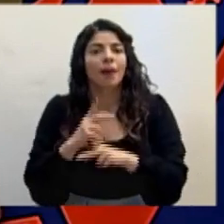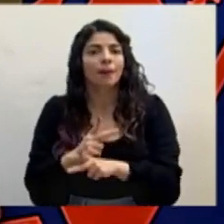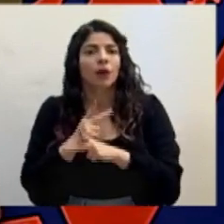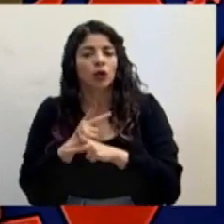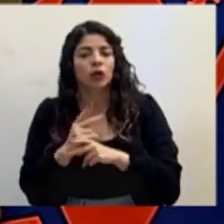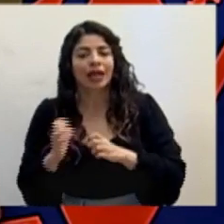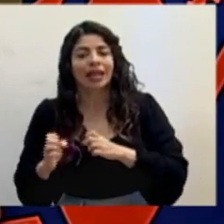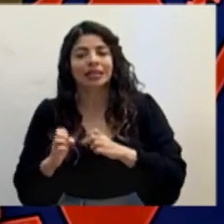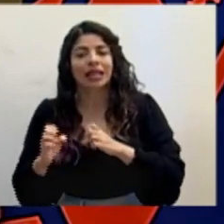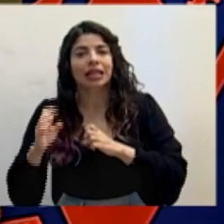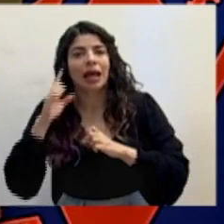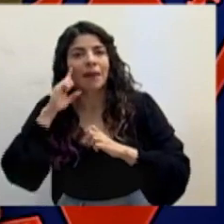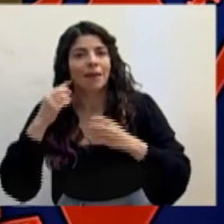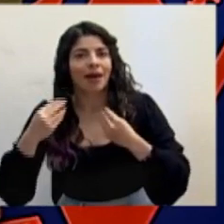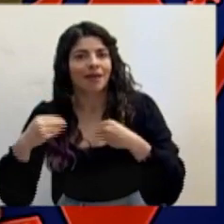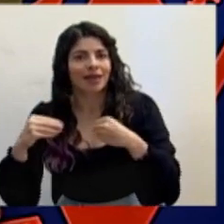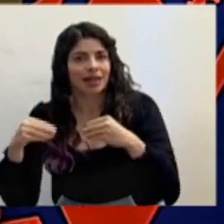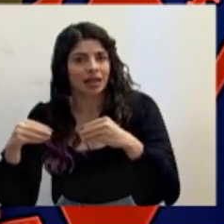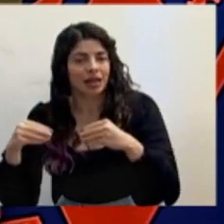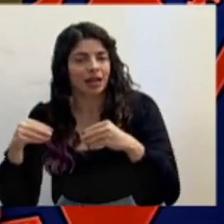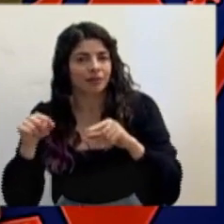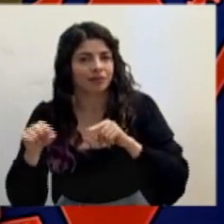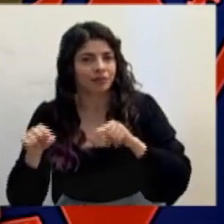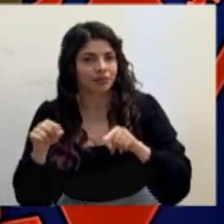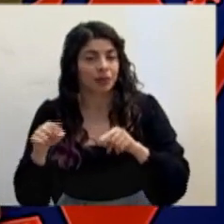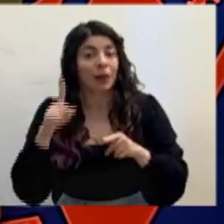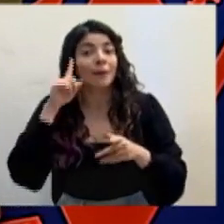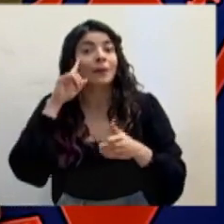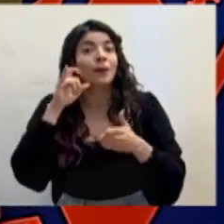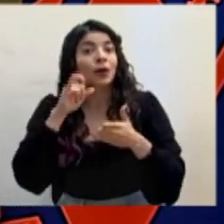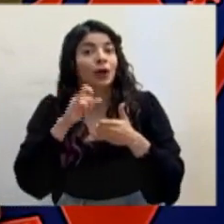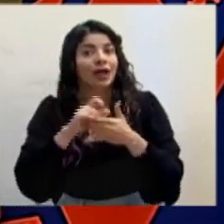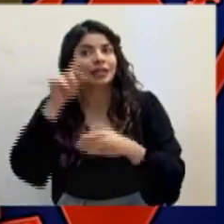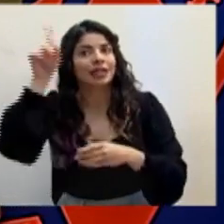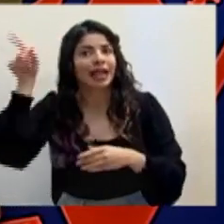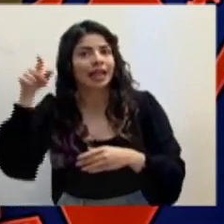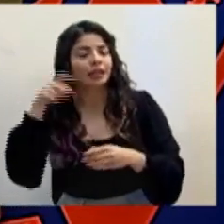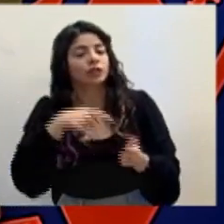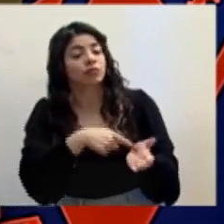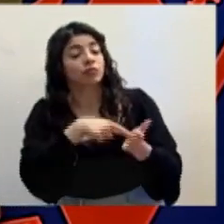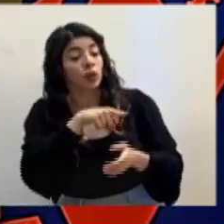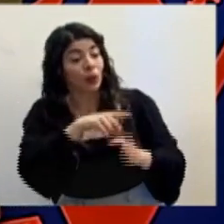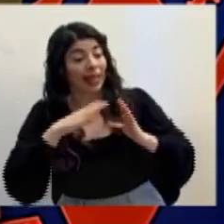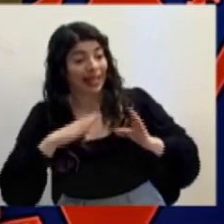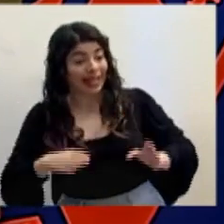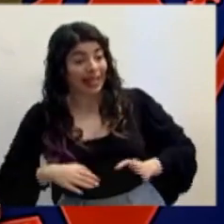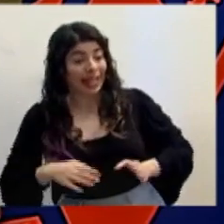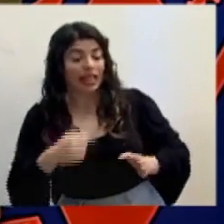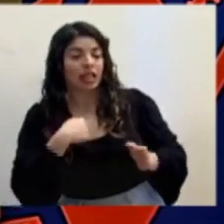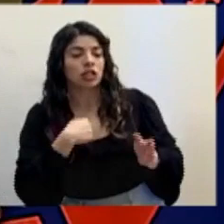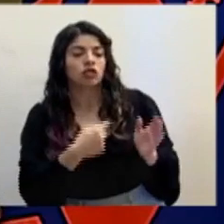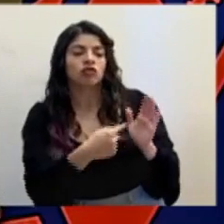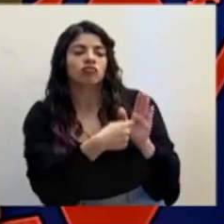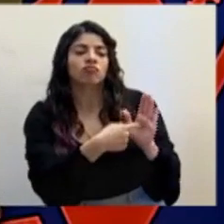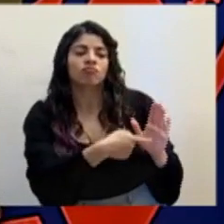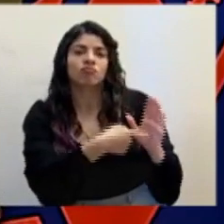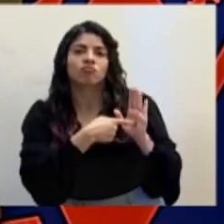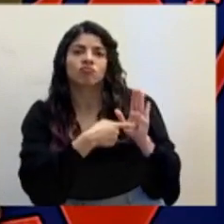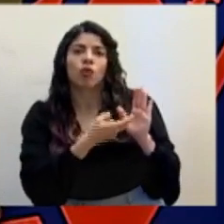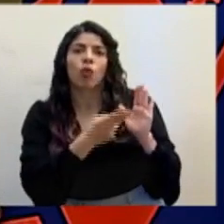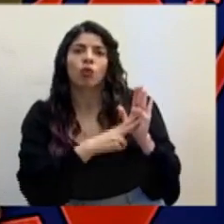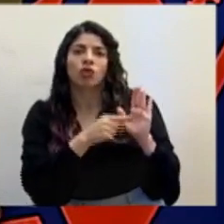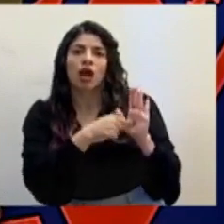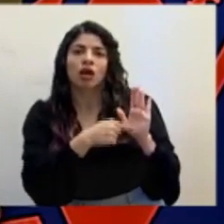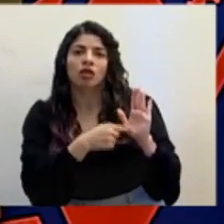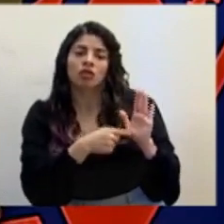de comercialización. Y es a partir de ahí que imponen a los clientes una serie de cláusulas o condiciones de